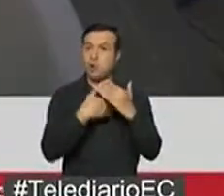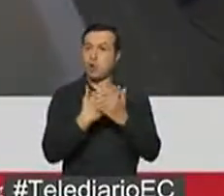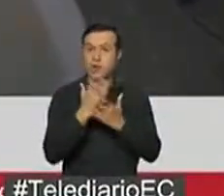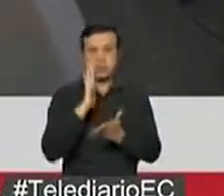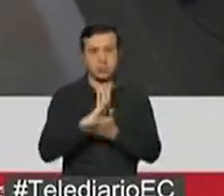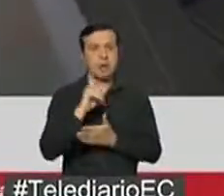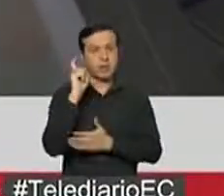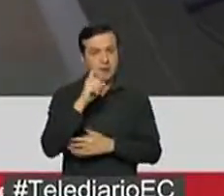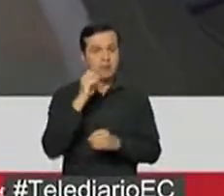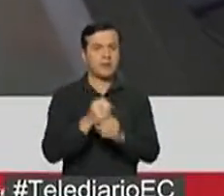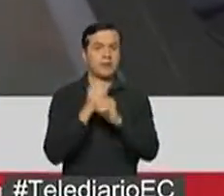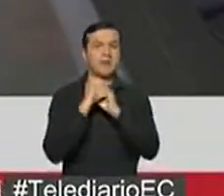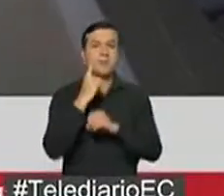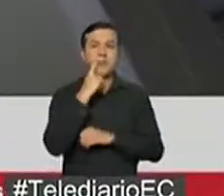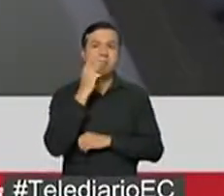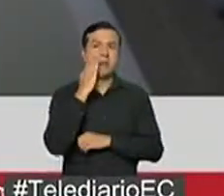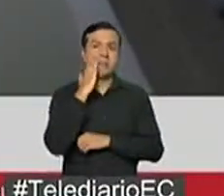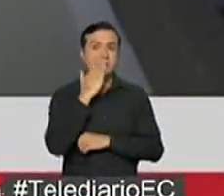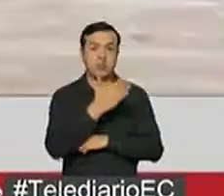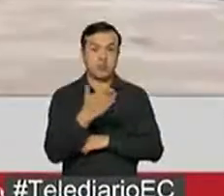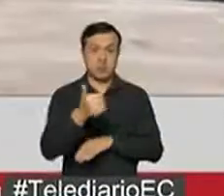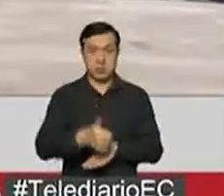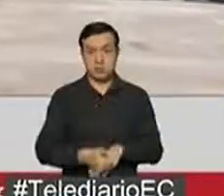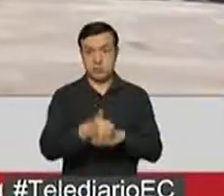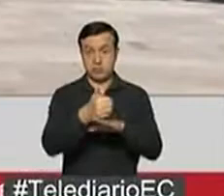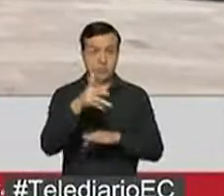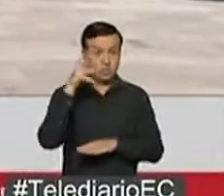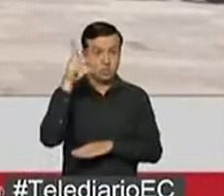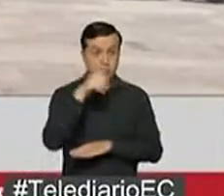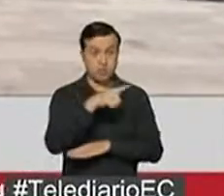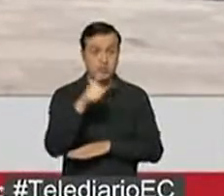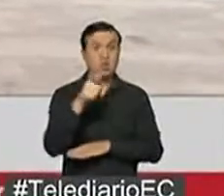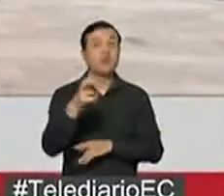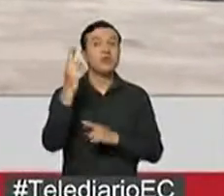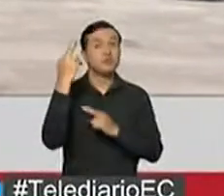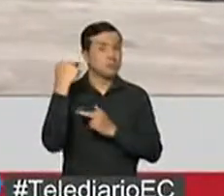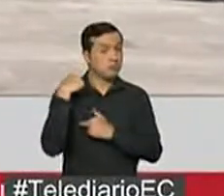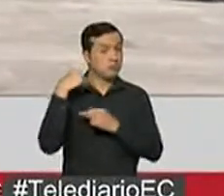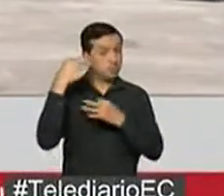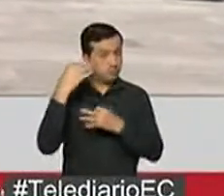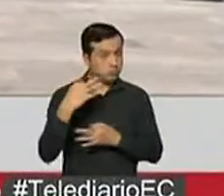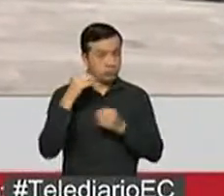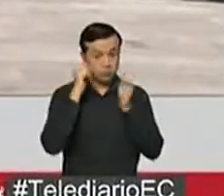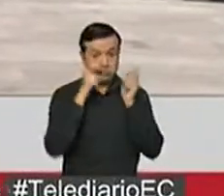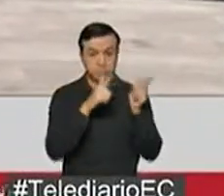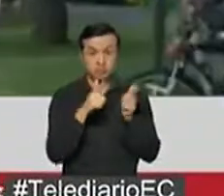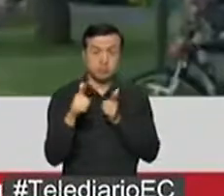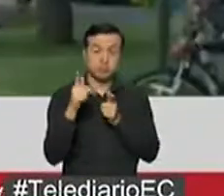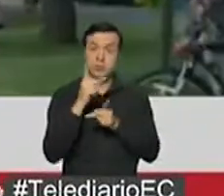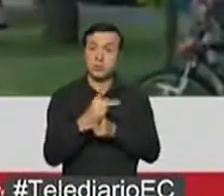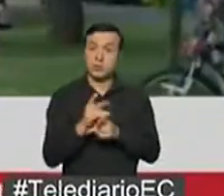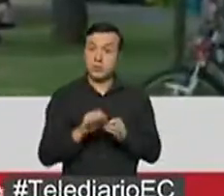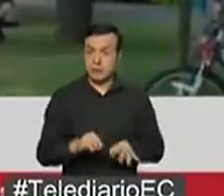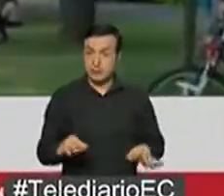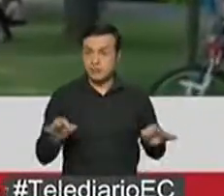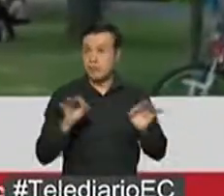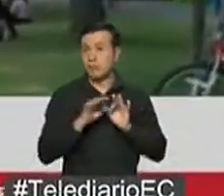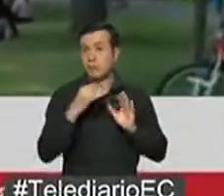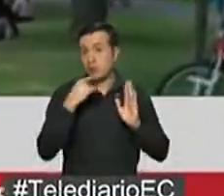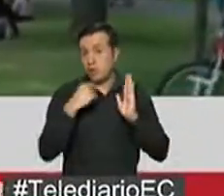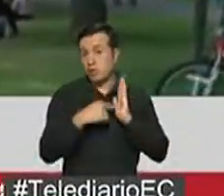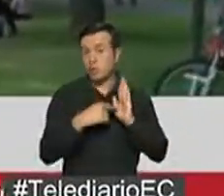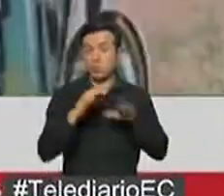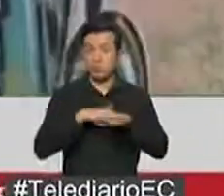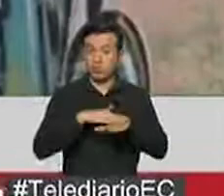los padres de familia autoridades y profesores serán los encargados de generar hábitos de protección como el uso de